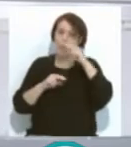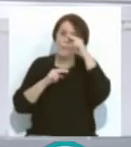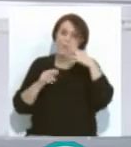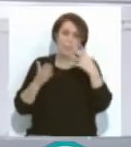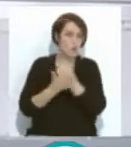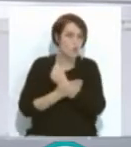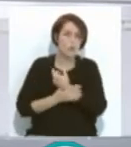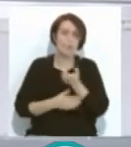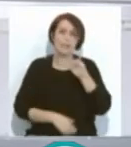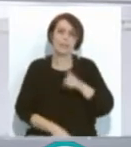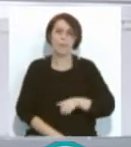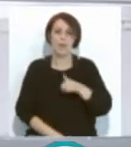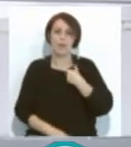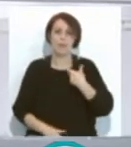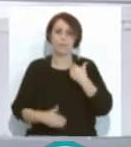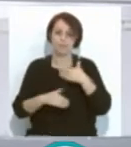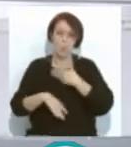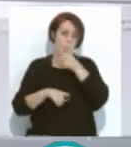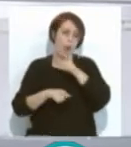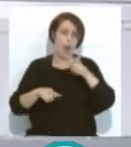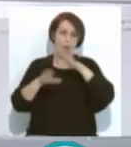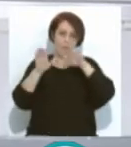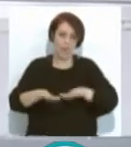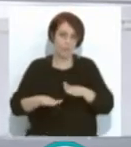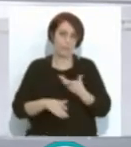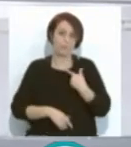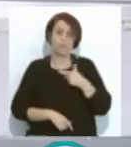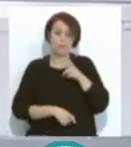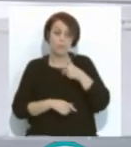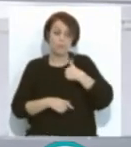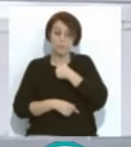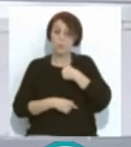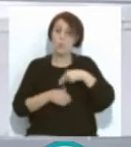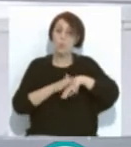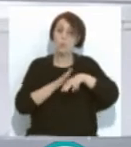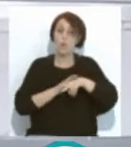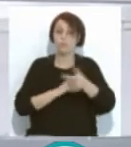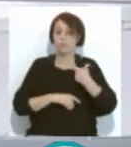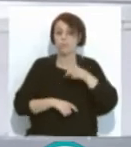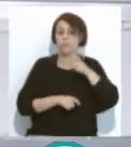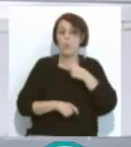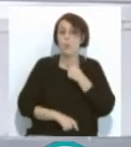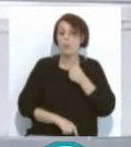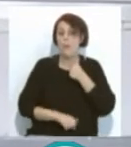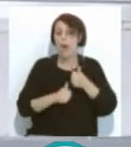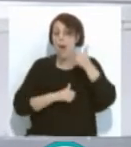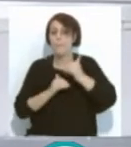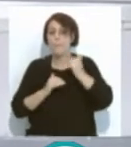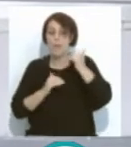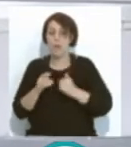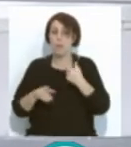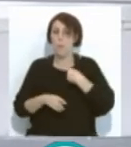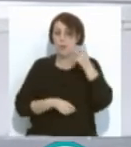mundo tenga una admiración por él. Como futbolista hay de todo, el que le gusta, el que le gusta más, el que le gusta menos, el que cree que todavía le